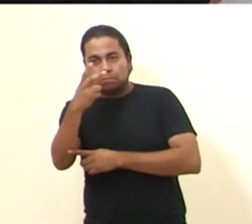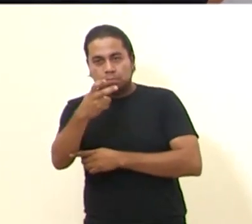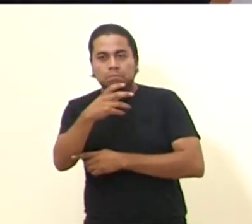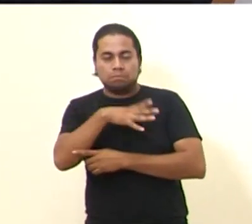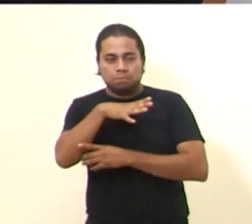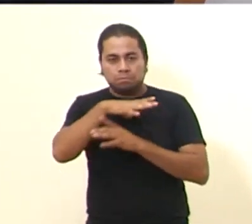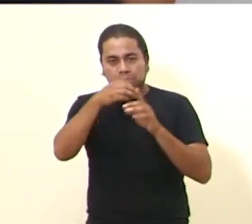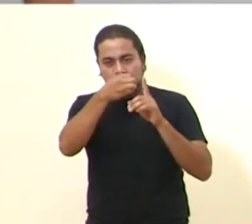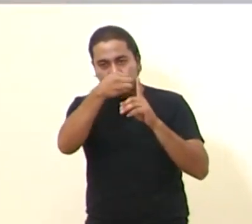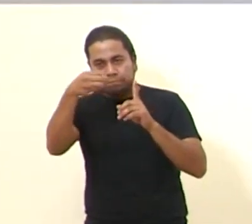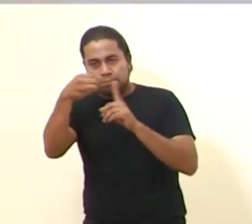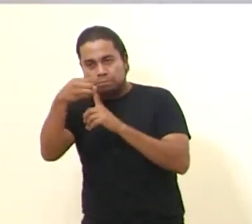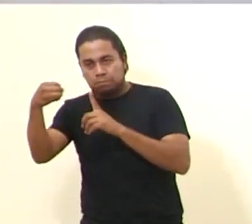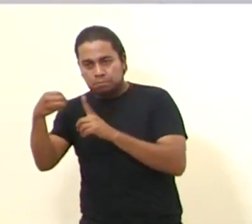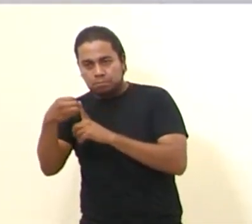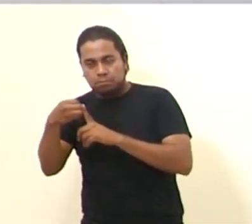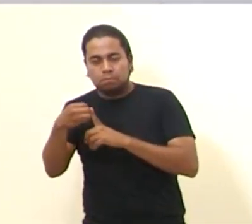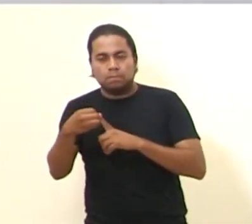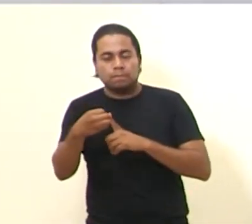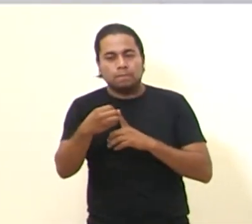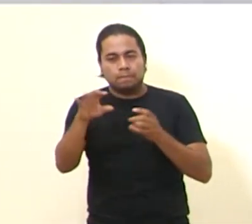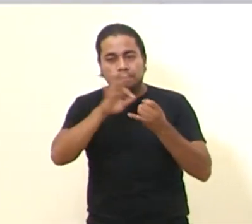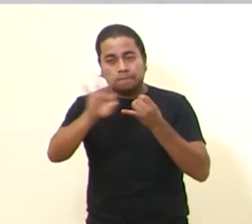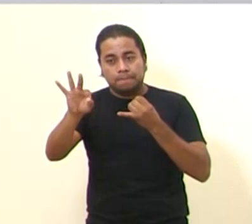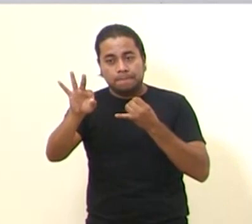tengo. Y finalmente,